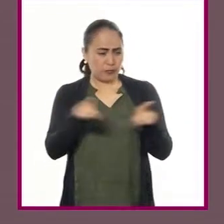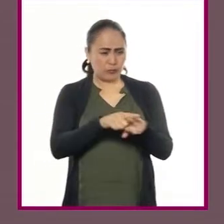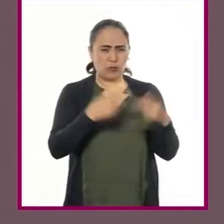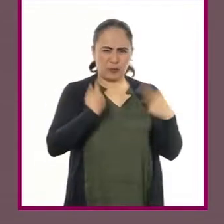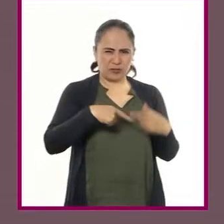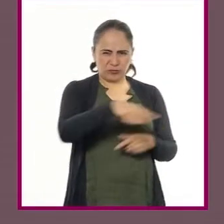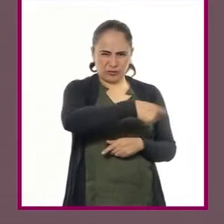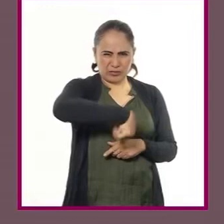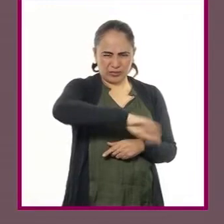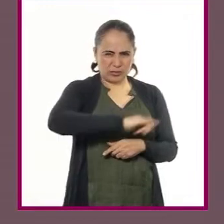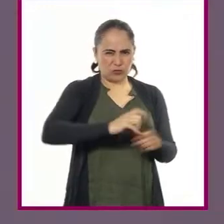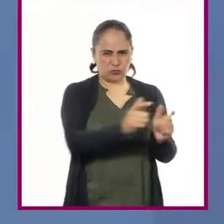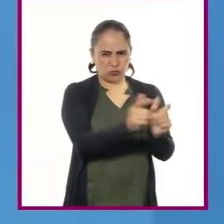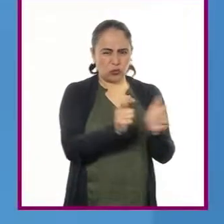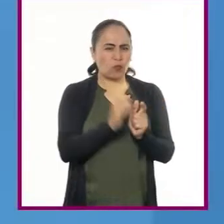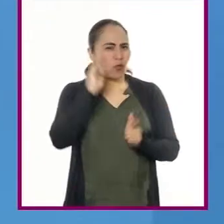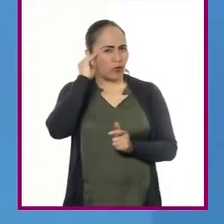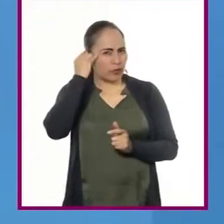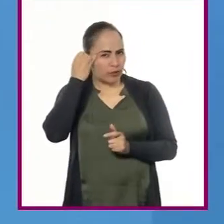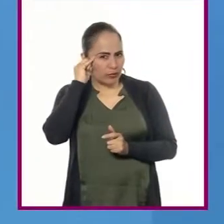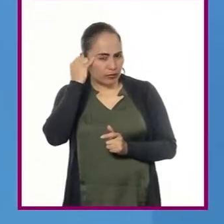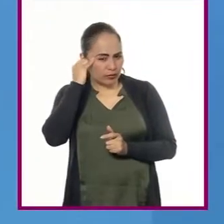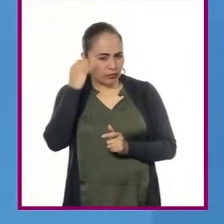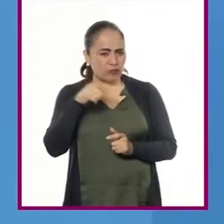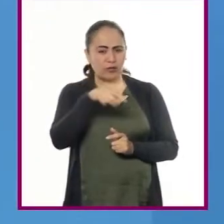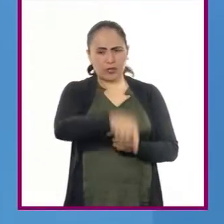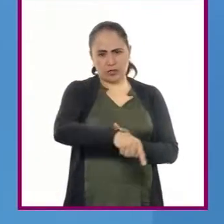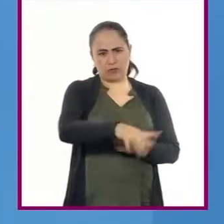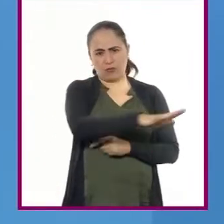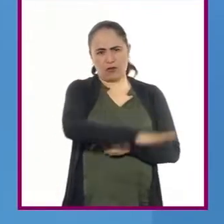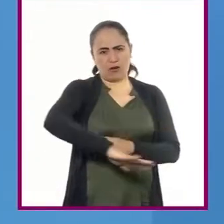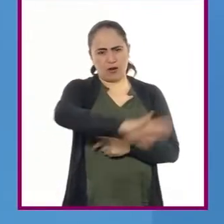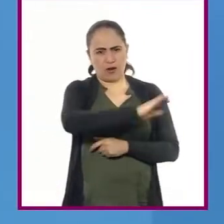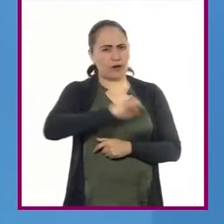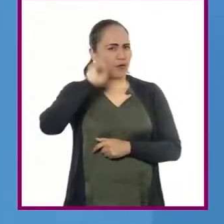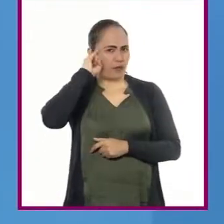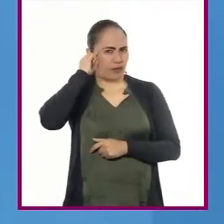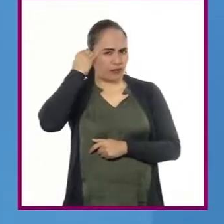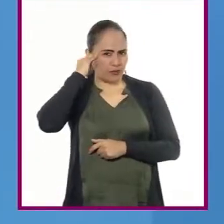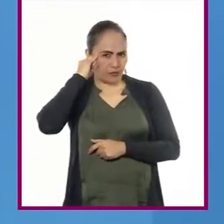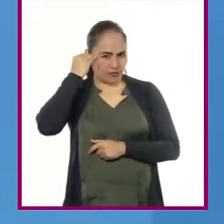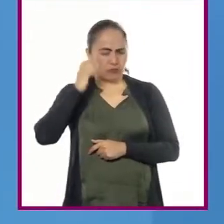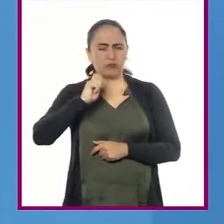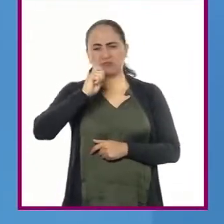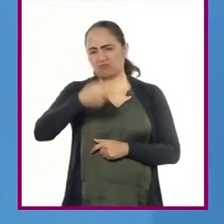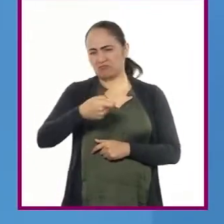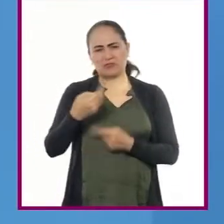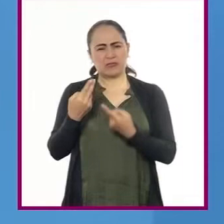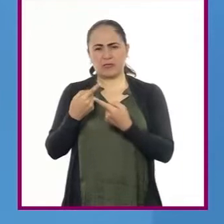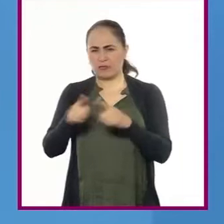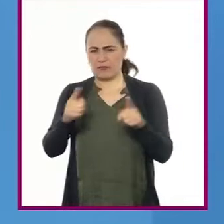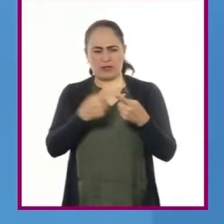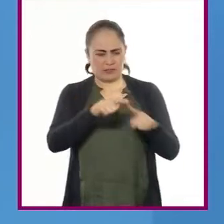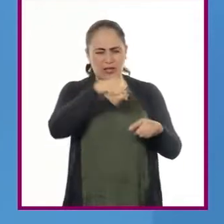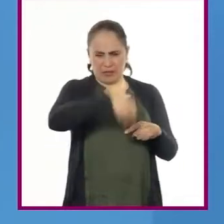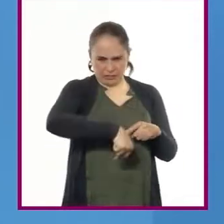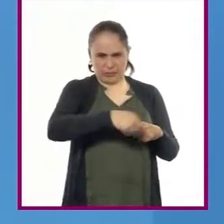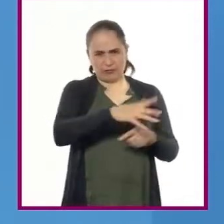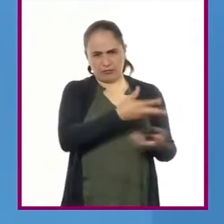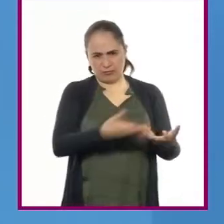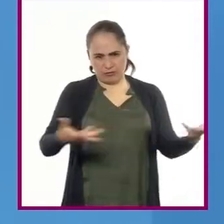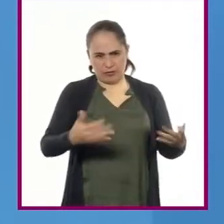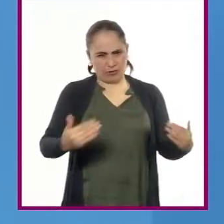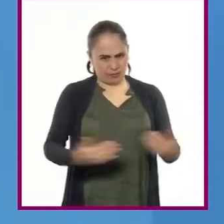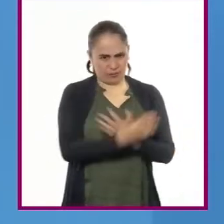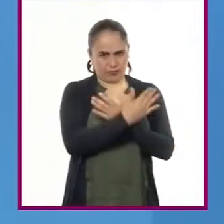como se definió la existencia de una república de indios a la que pertenecieran todos los nativos de estas tierras y